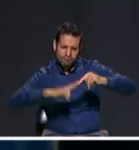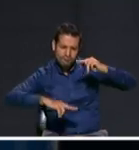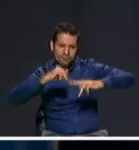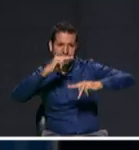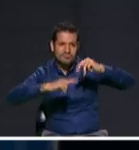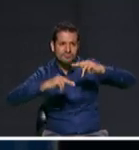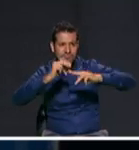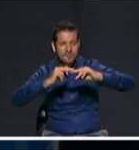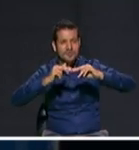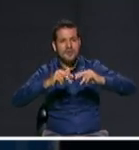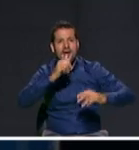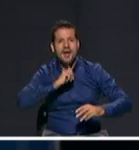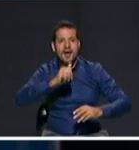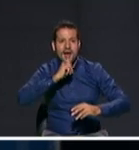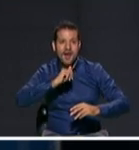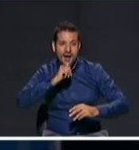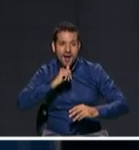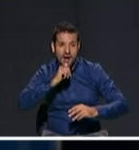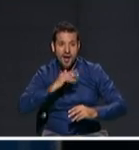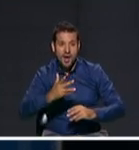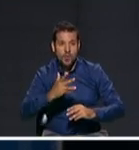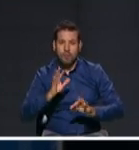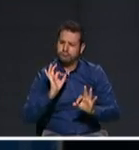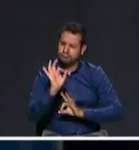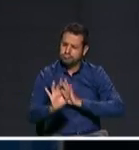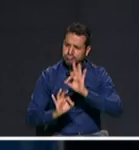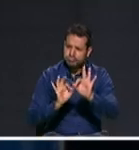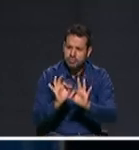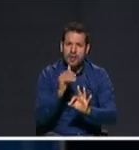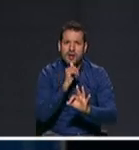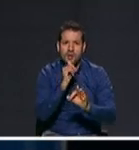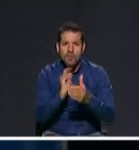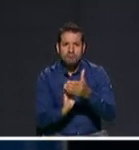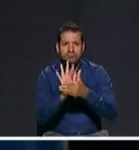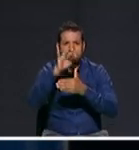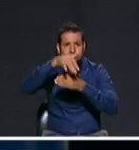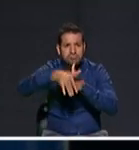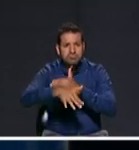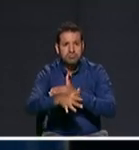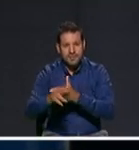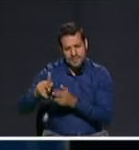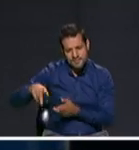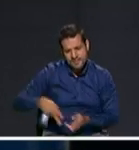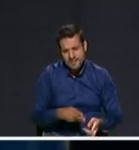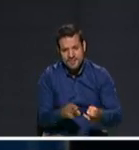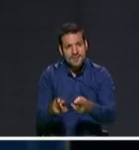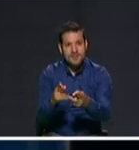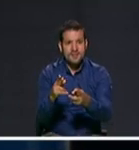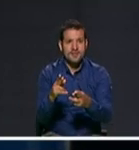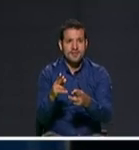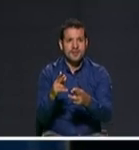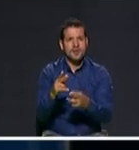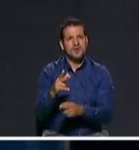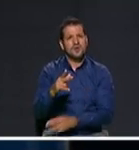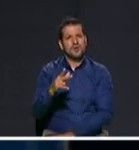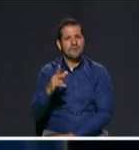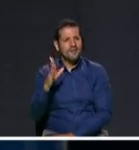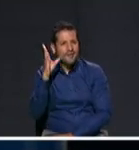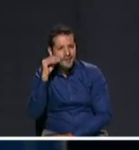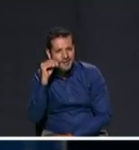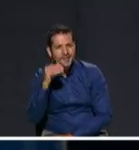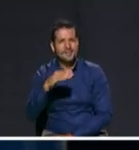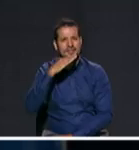natural él estructurante nuestro es el recurso hídrico el río aburra y las quebradas nuestras afluentes